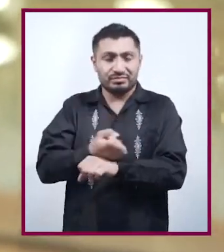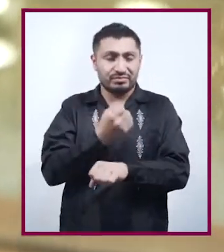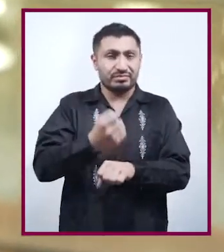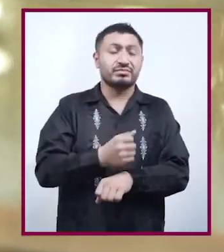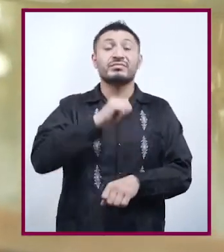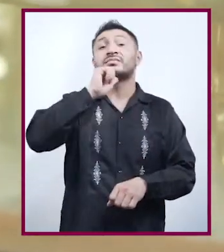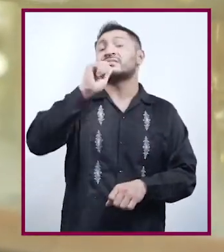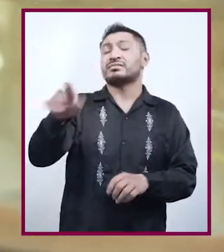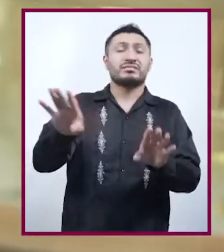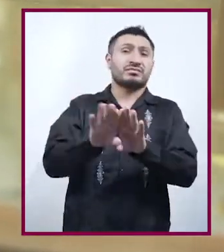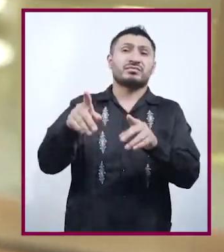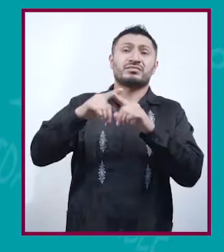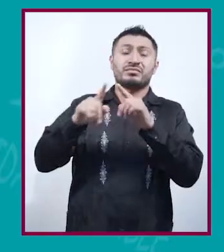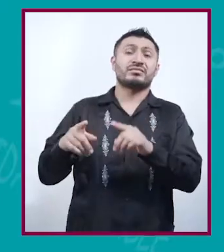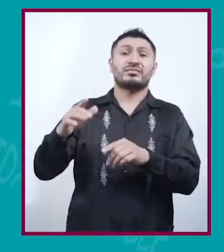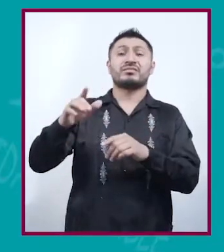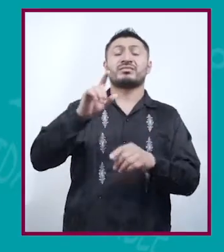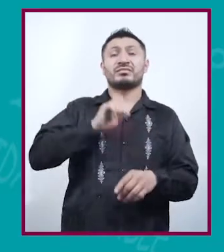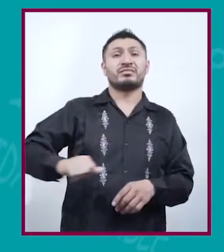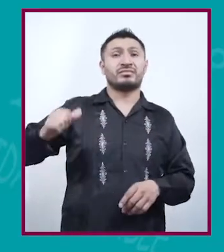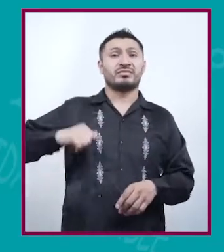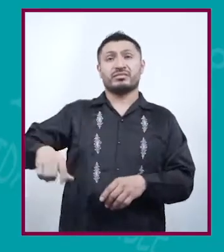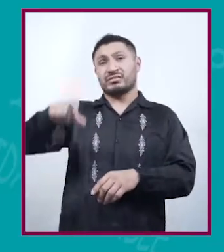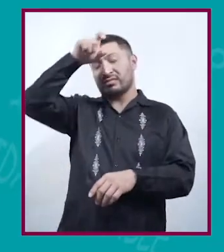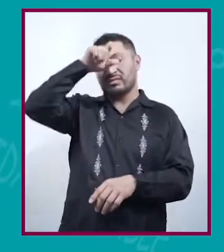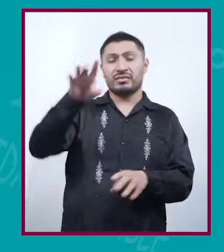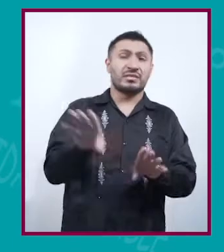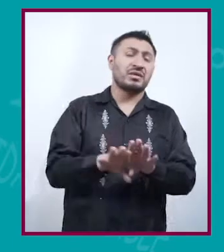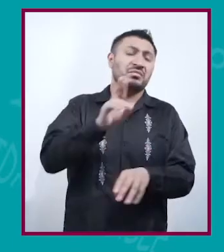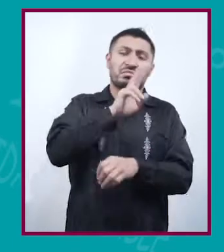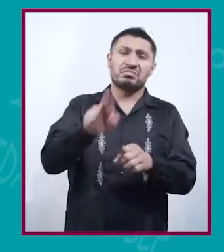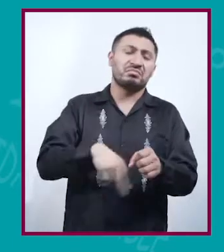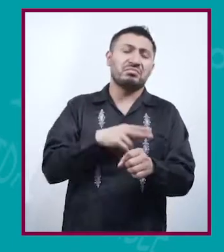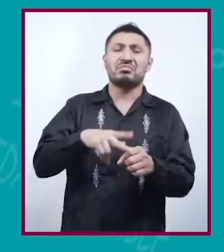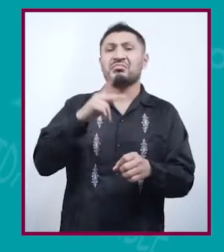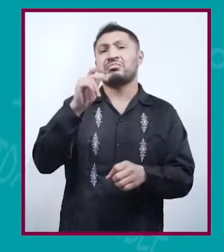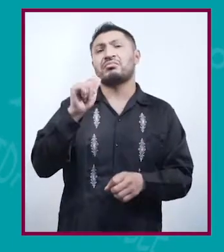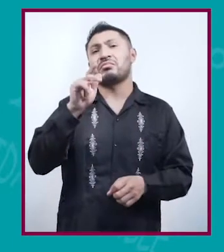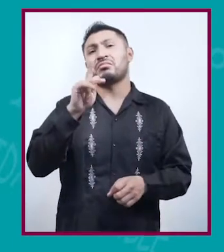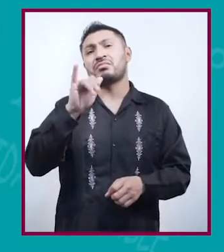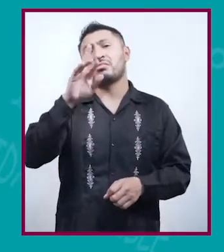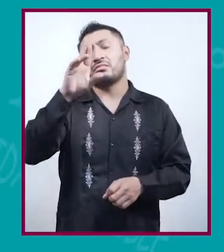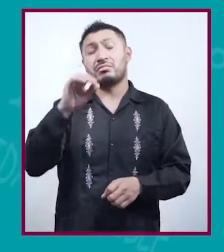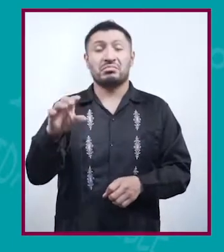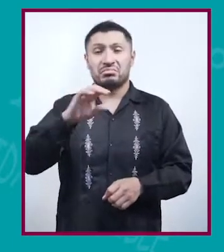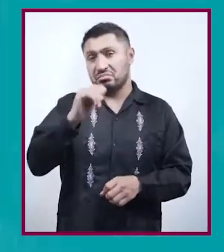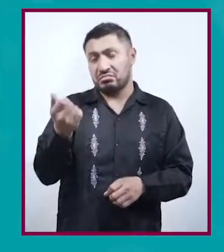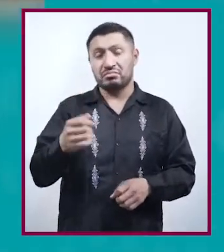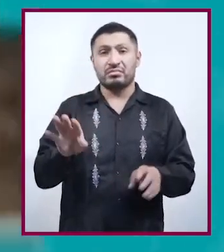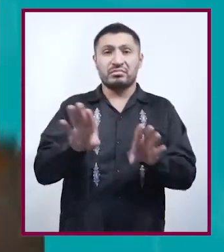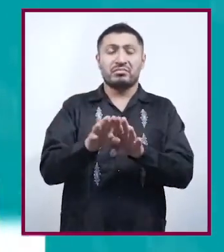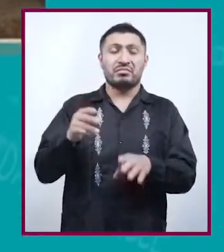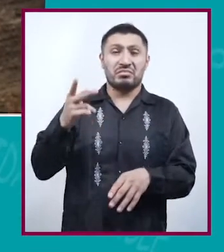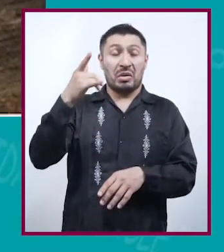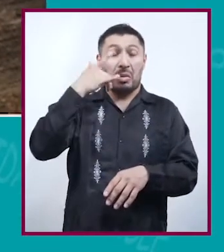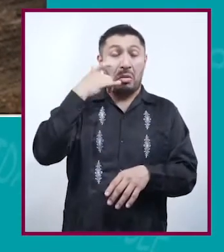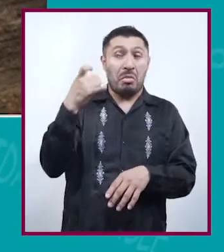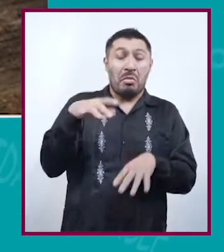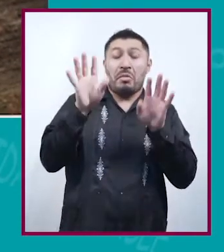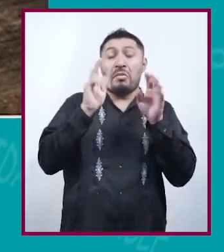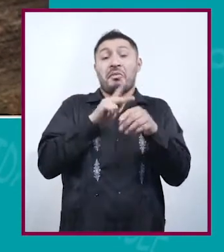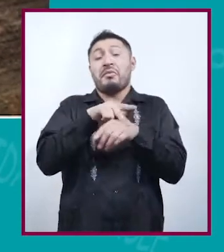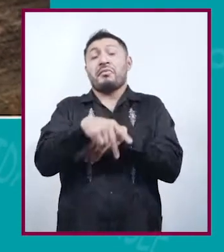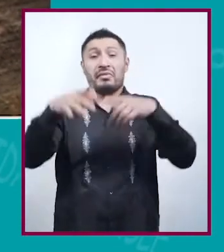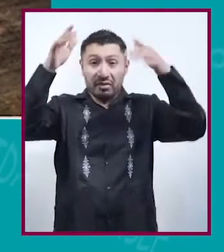usaba el resto de los egipcios. Sandalias comunes y corrientes, hechas principalmente de papiro y otros juncos, y rara vez de piel de